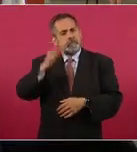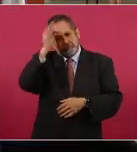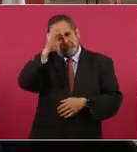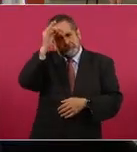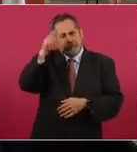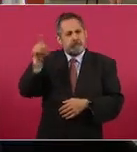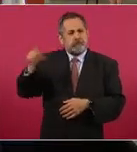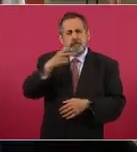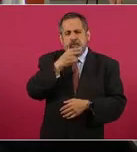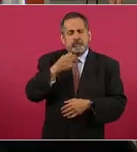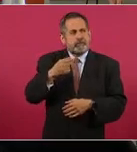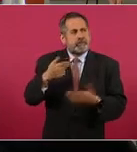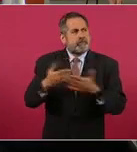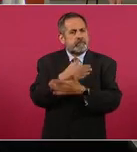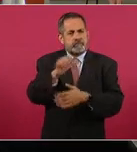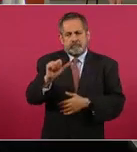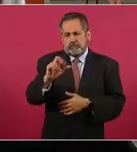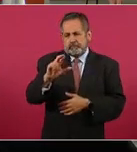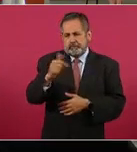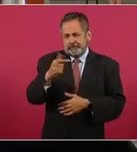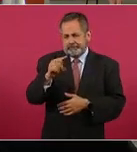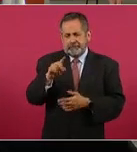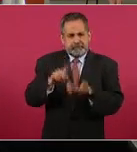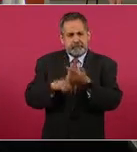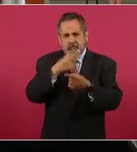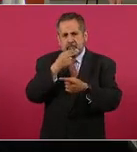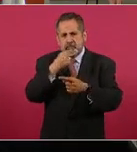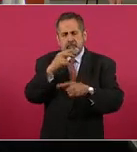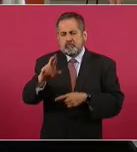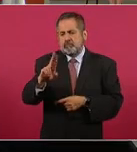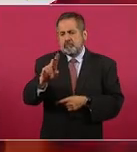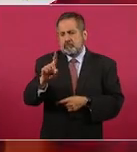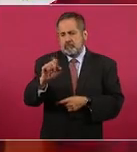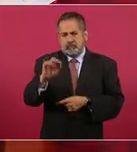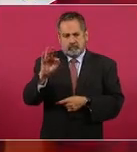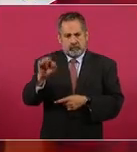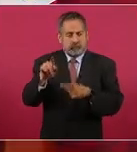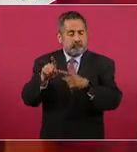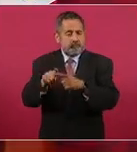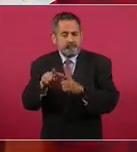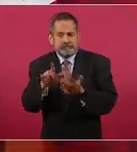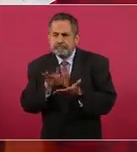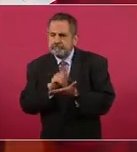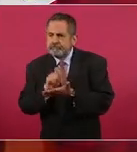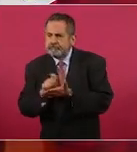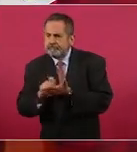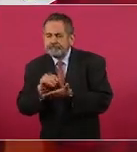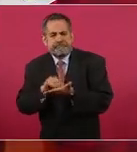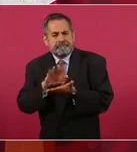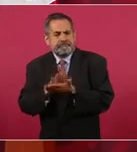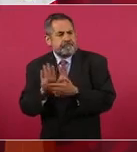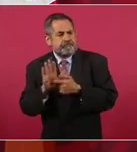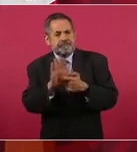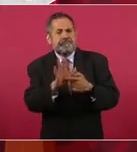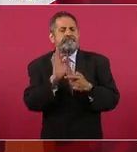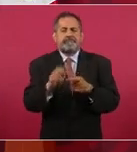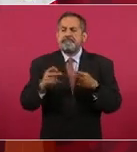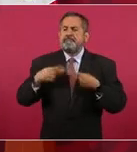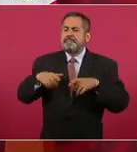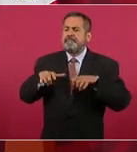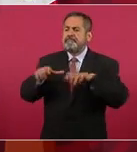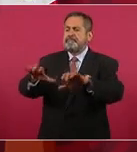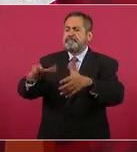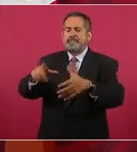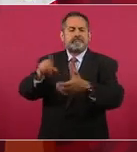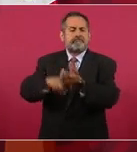argentino, Rudolf Kusch, que es el que mejor captó lo que es un pueblo. Y